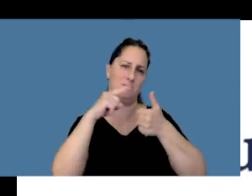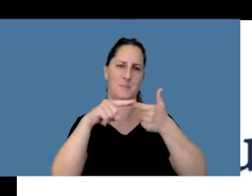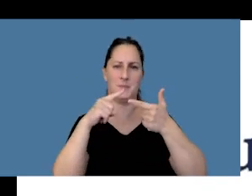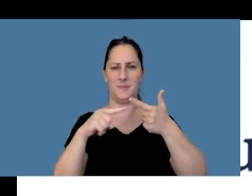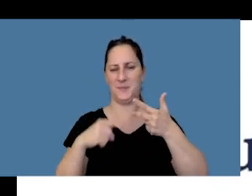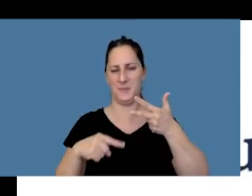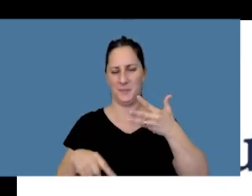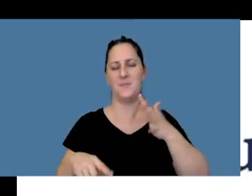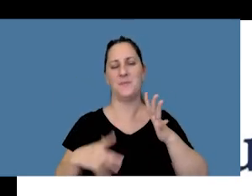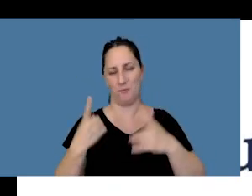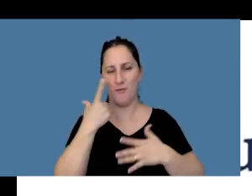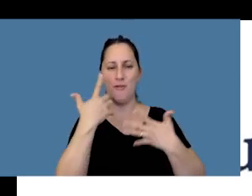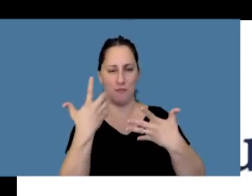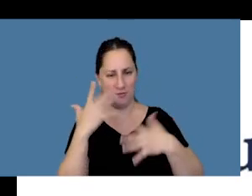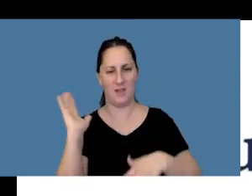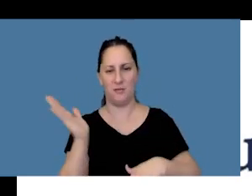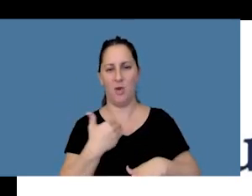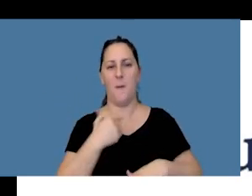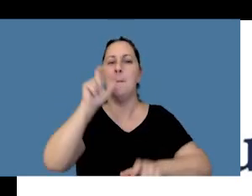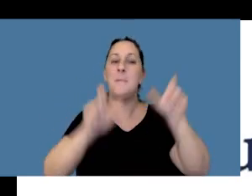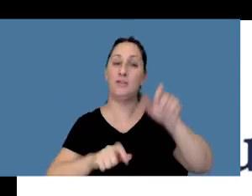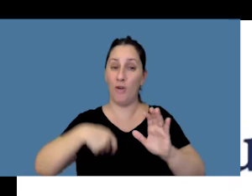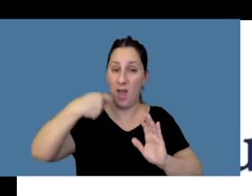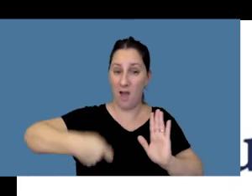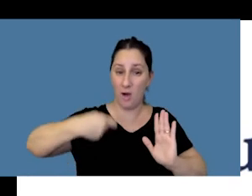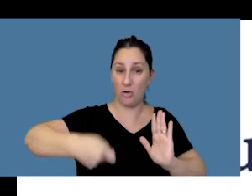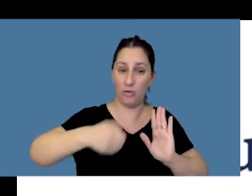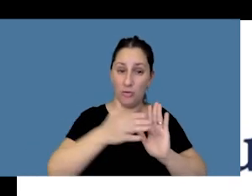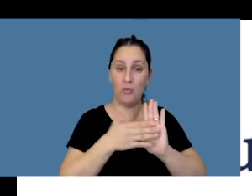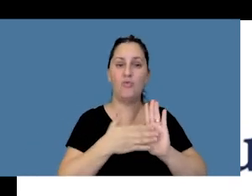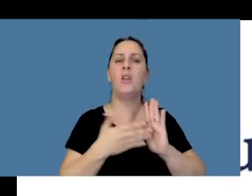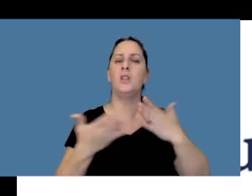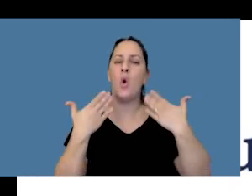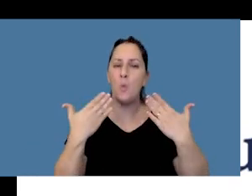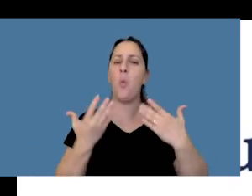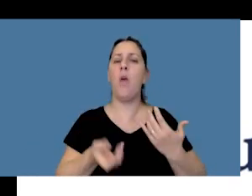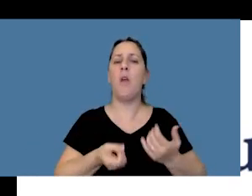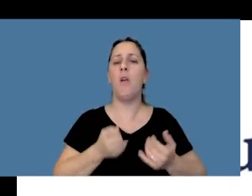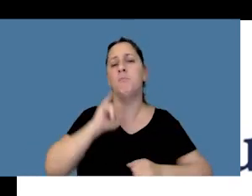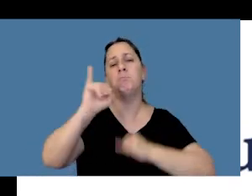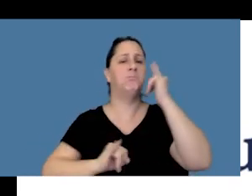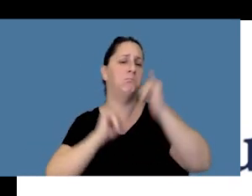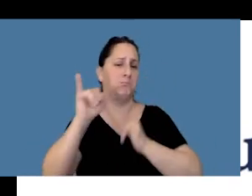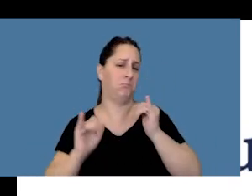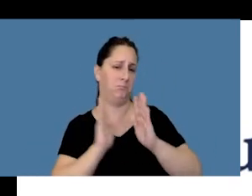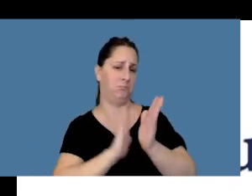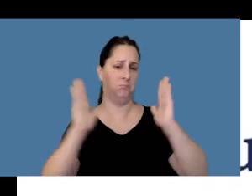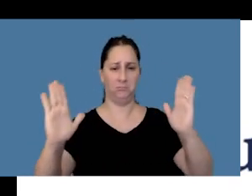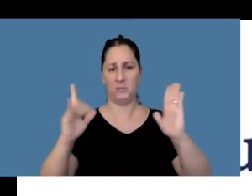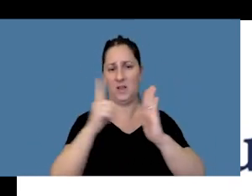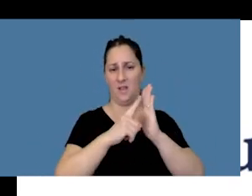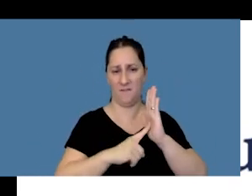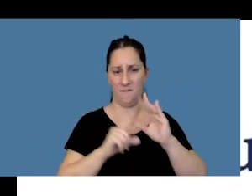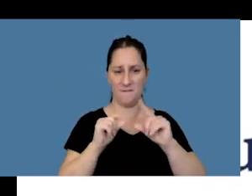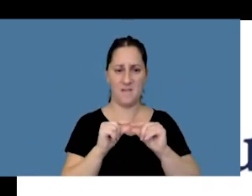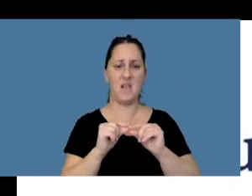historia bastante conocida. El contribuyente va a tener la posibilidad de realizar su descargo en los tiempos que fija la normativa, también en